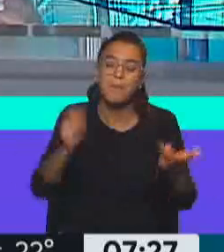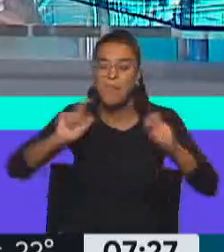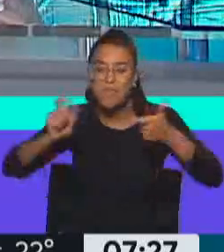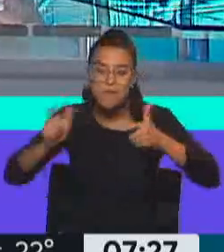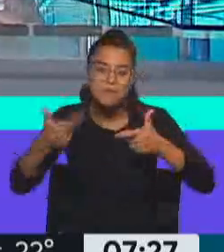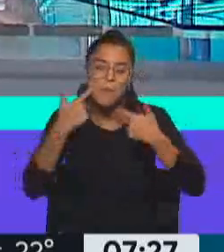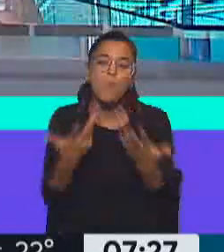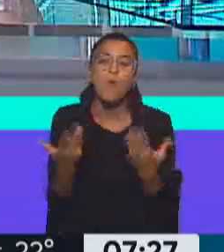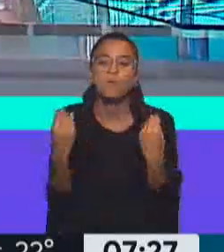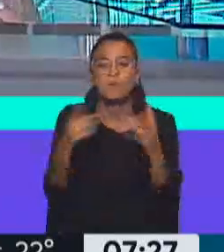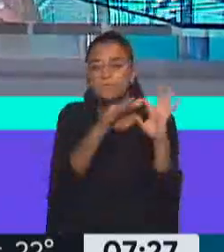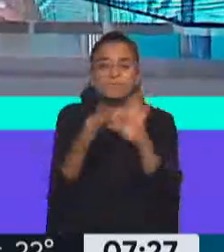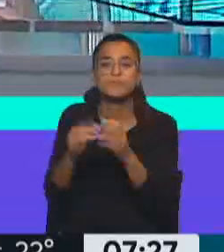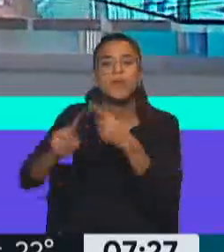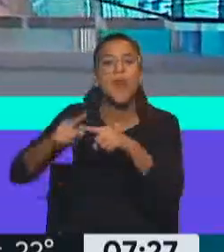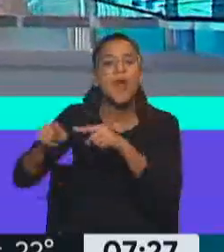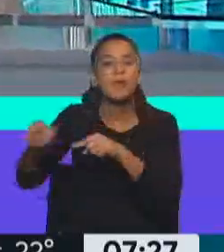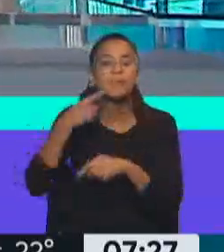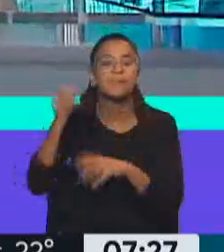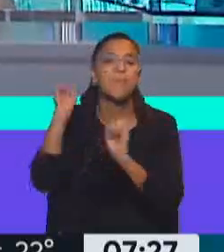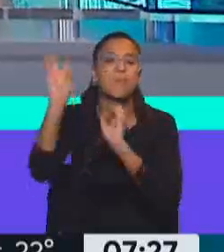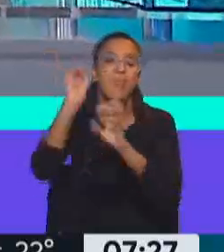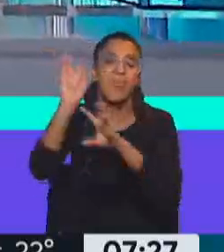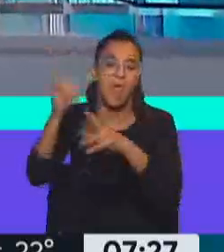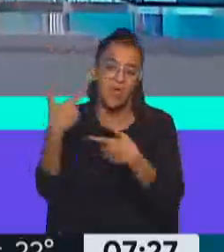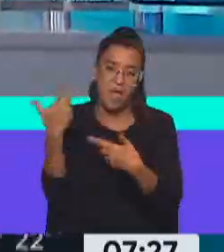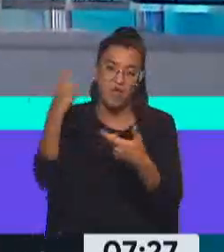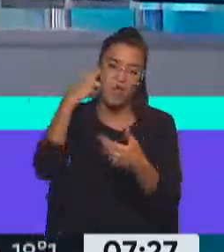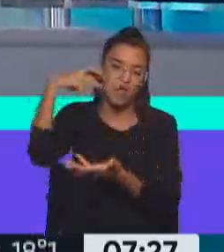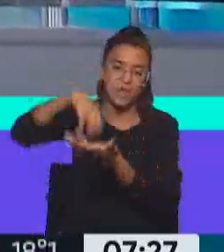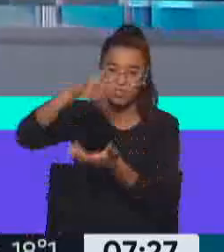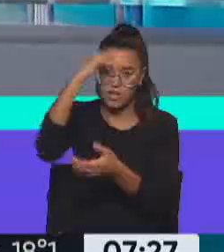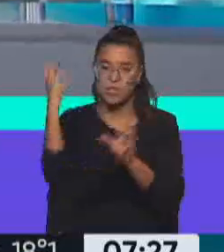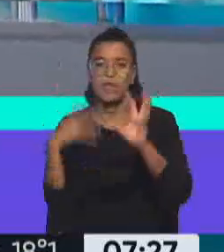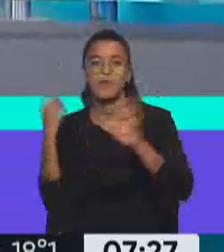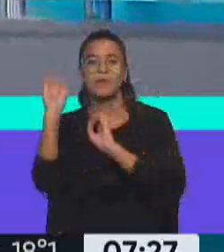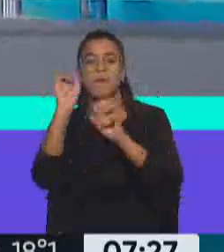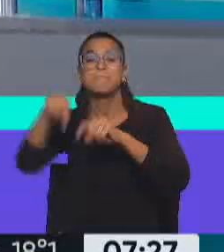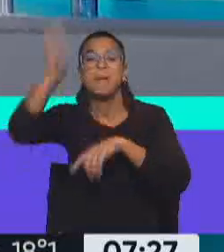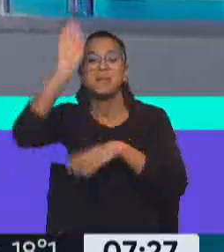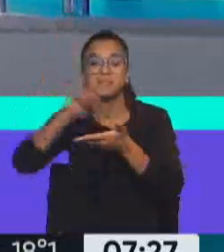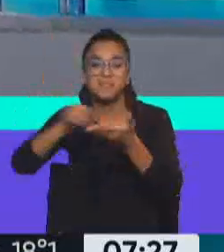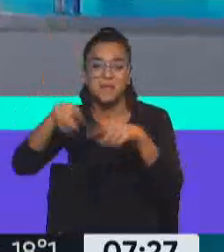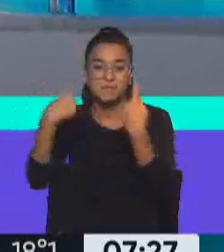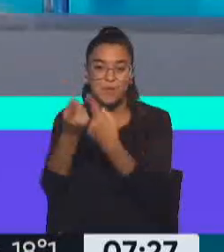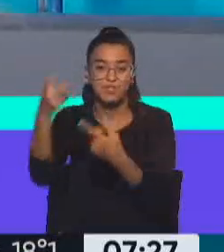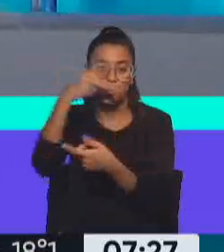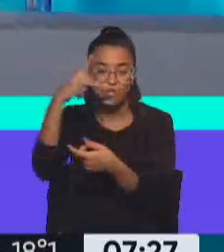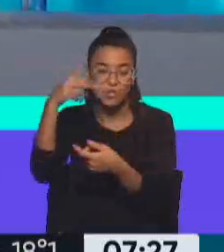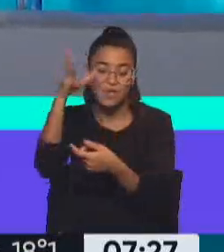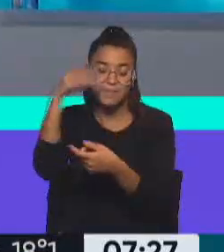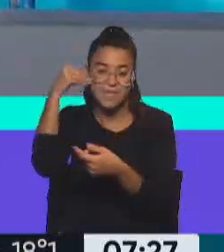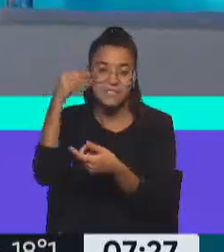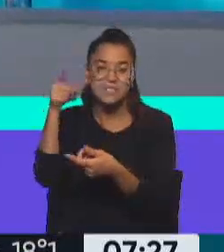diferencias está relacionado con la apedreada que sufrió el Congreso Nacional y puntualmente el despacho de Cristina Fernández de Kirchner durante